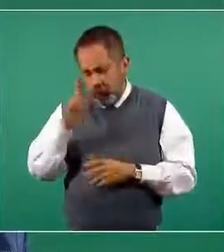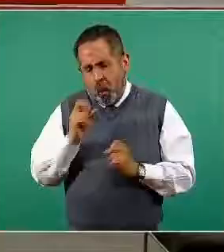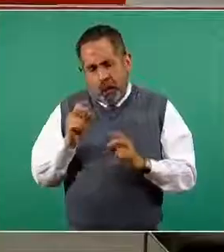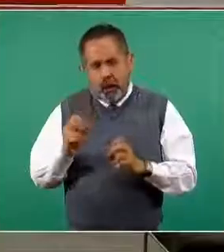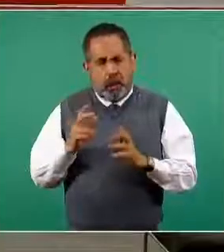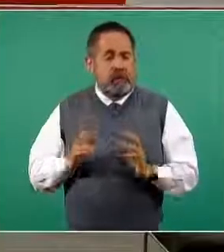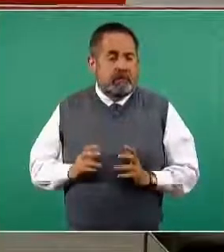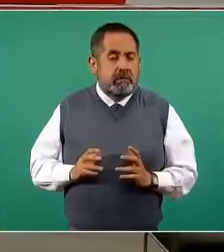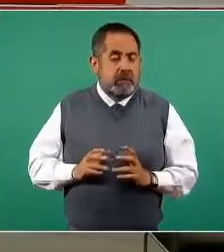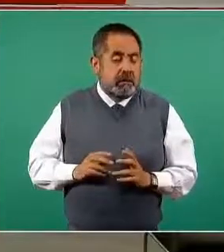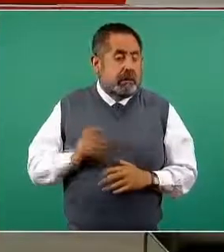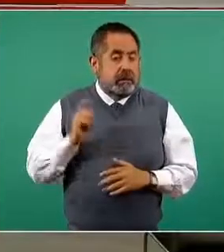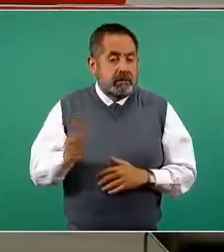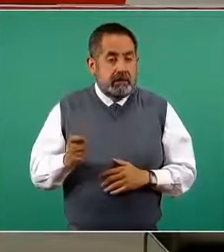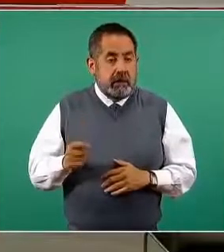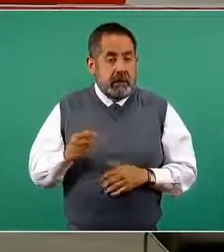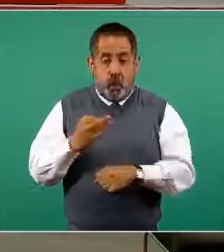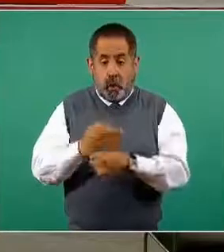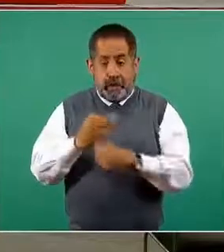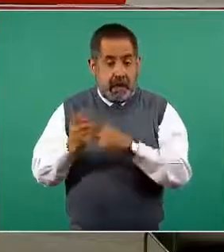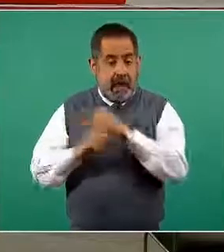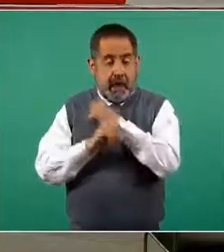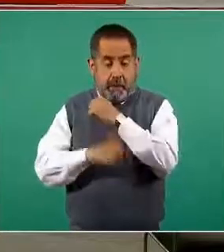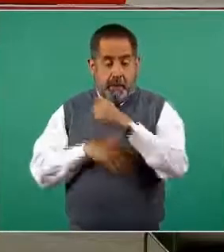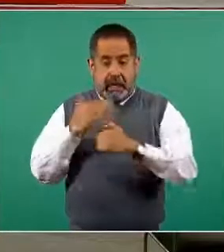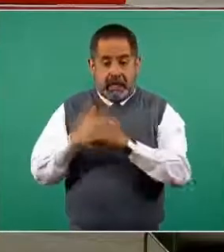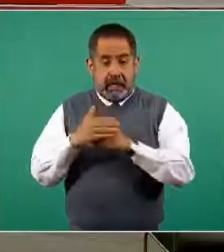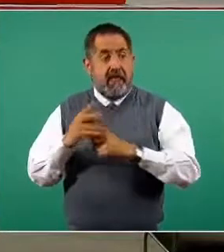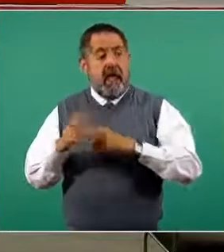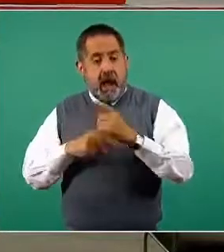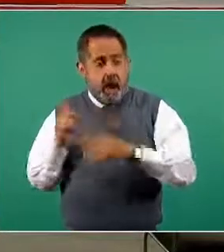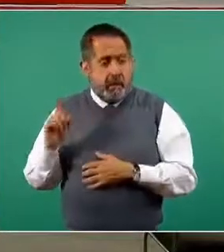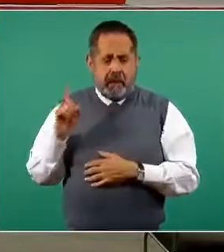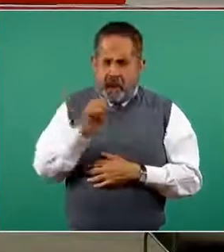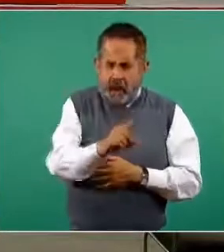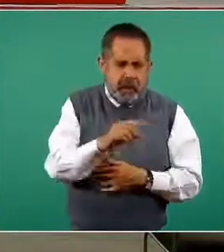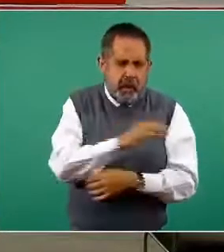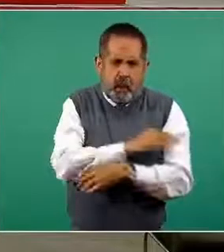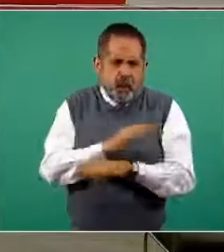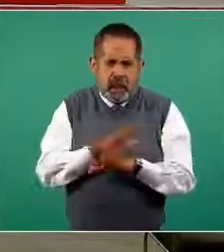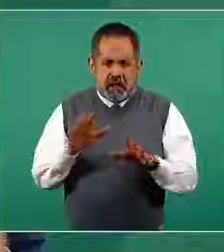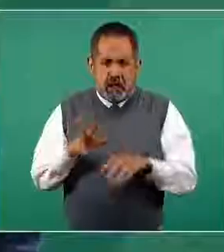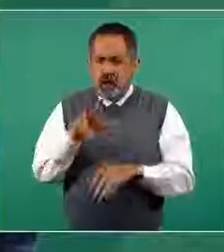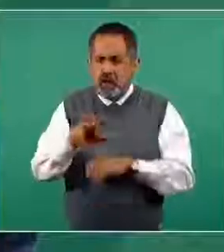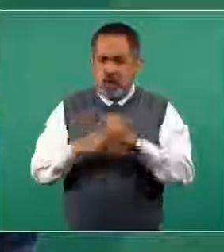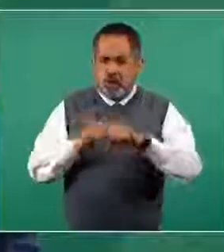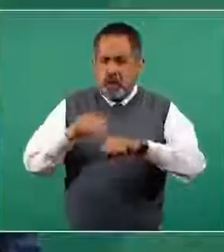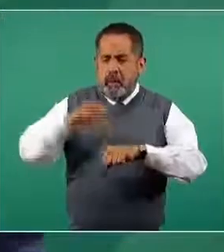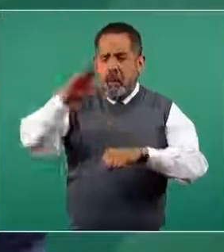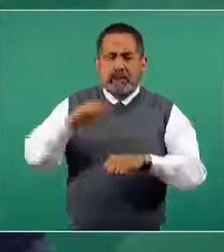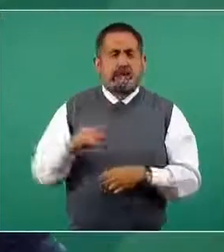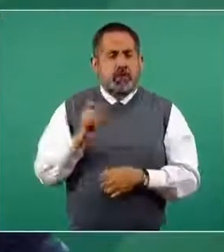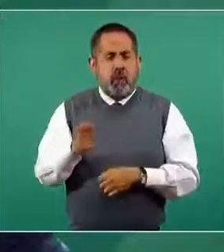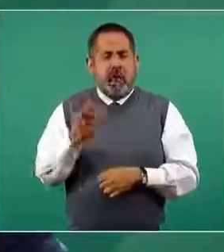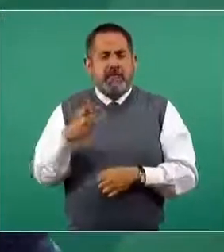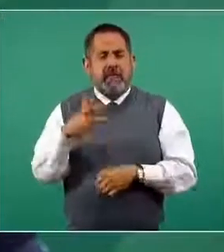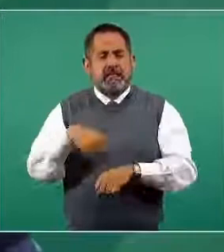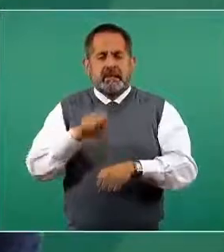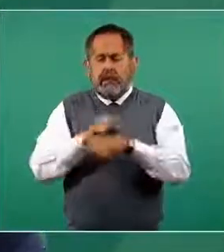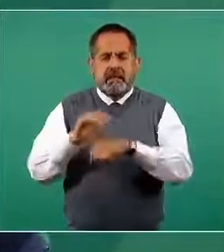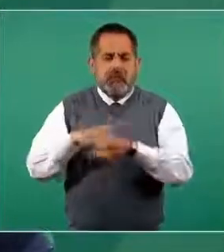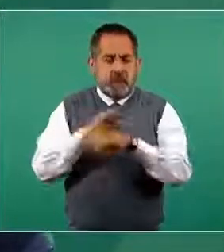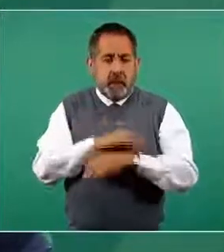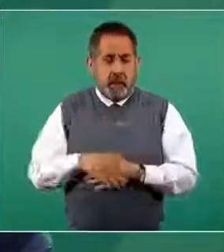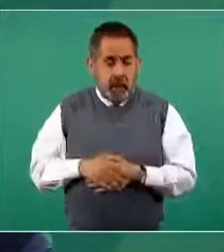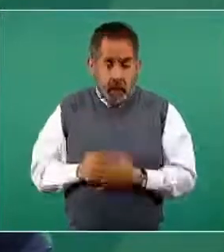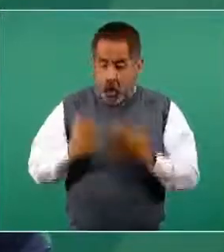y entonces quien esté embarazada se presenta a vacunarse. 18 años y más, 10 semanas de embarazo o más. Y